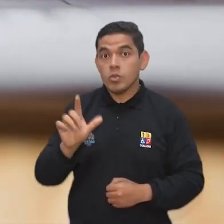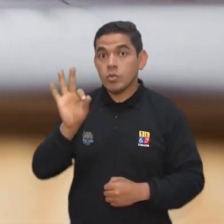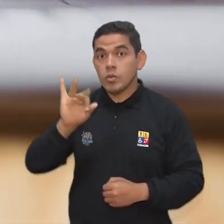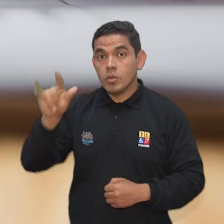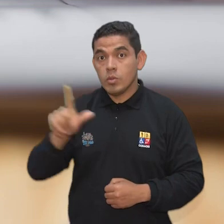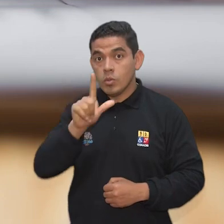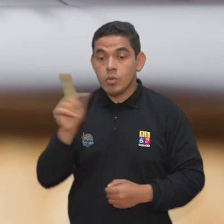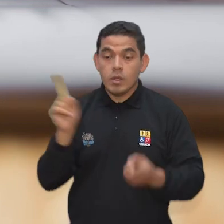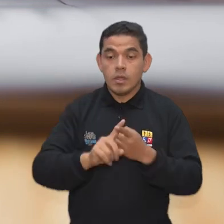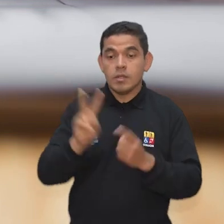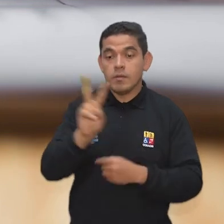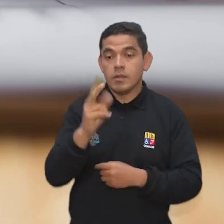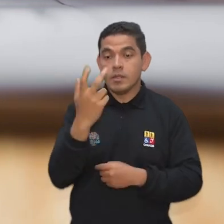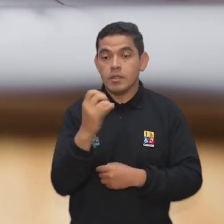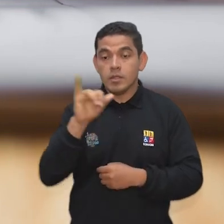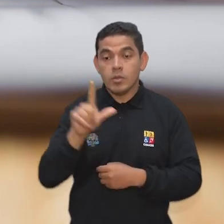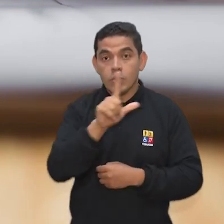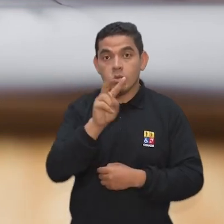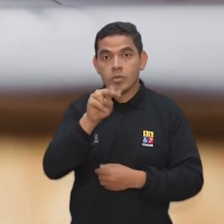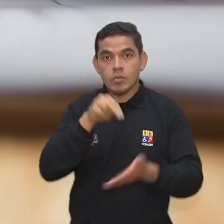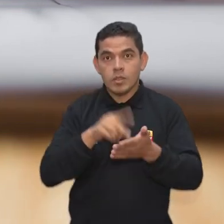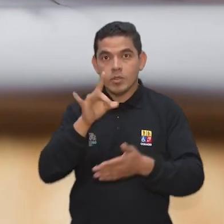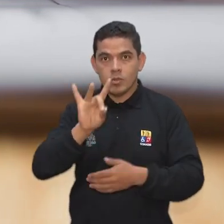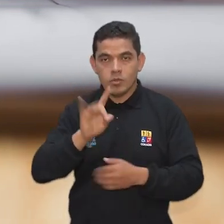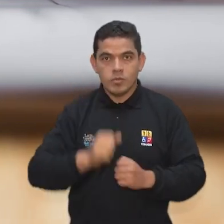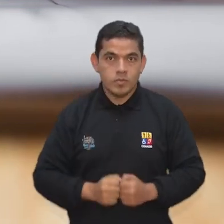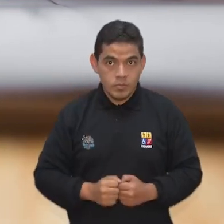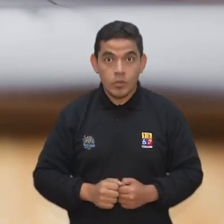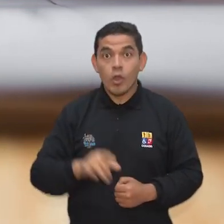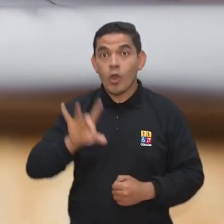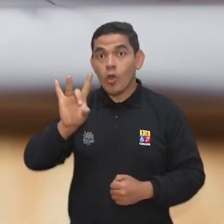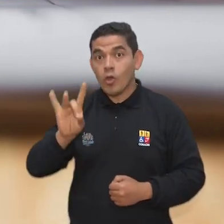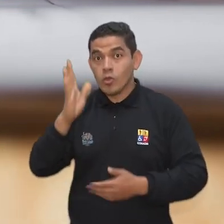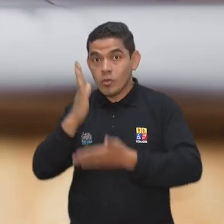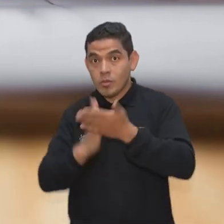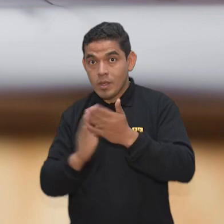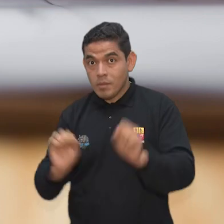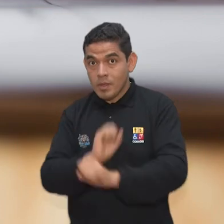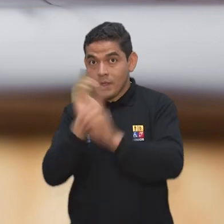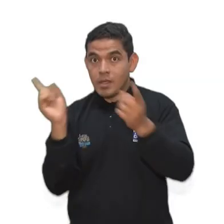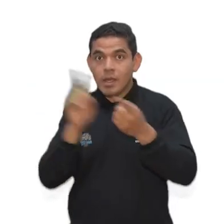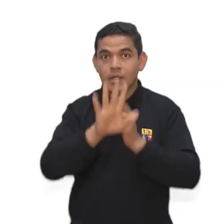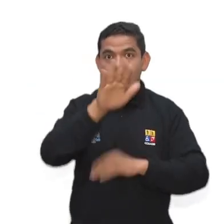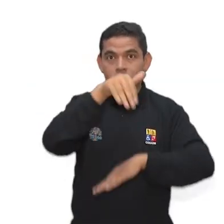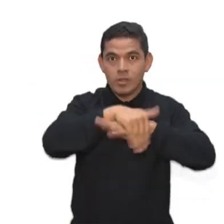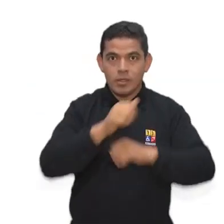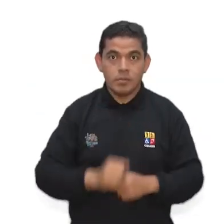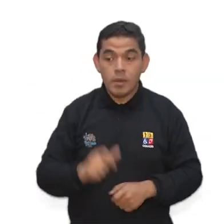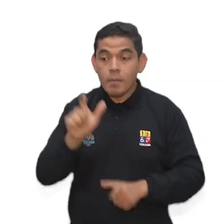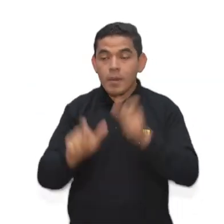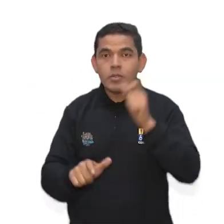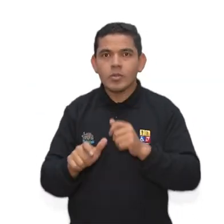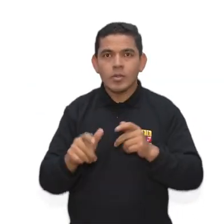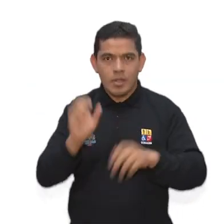lunes 9 de julio al viernes 13 de julio de 2018, en el horario de 8:30 a 17 horas. Para el caso de las y